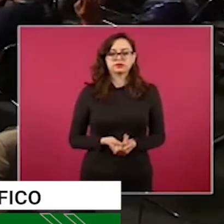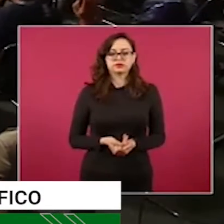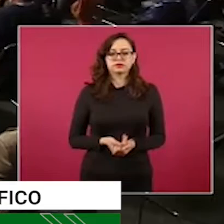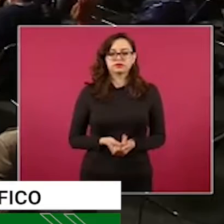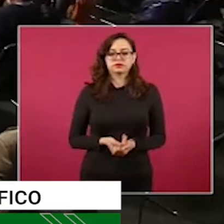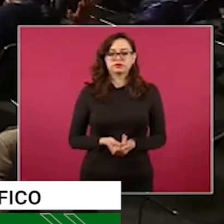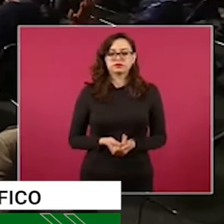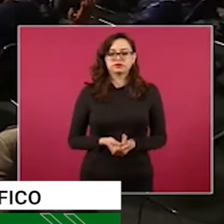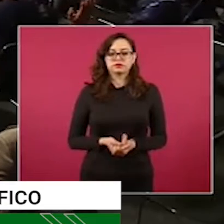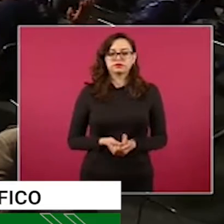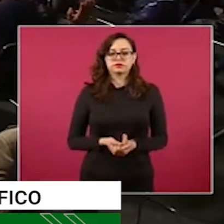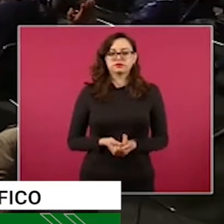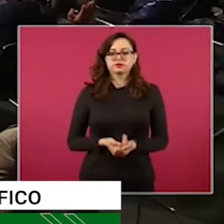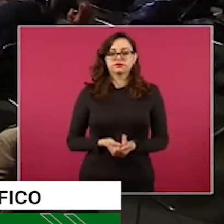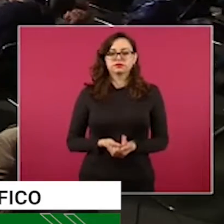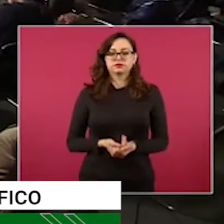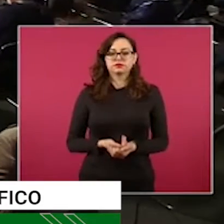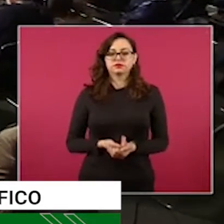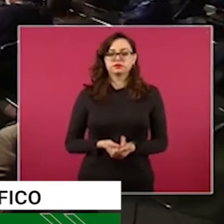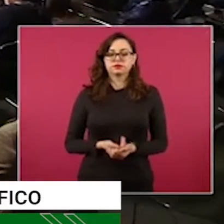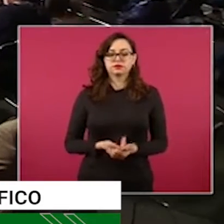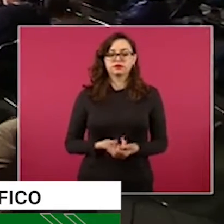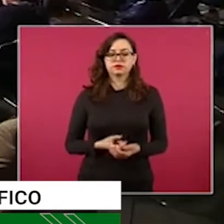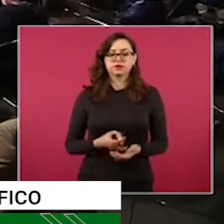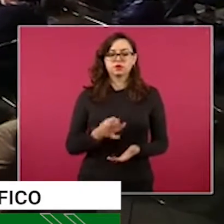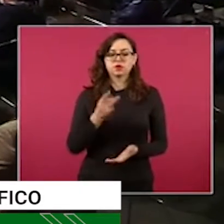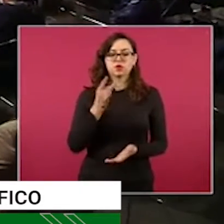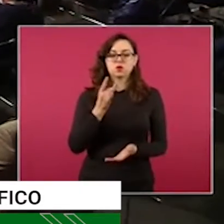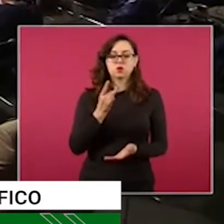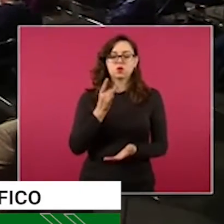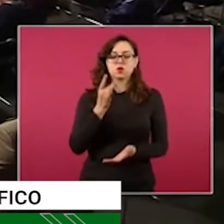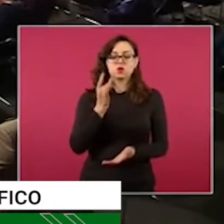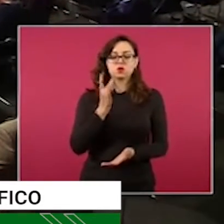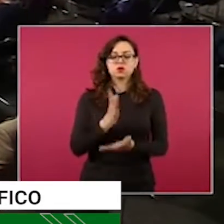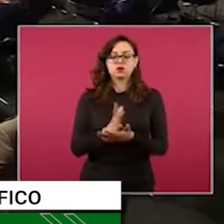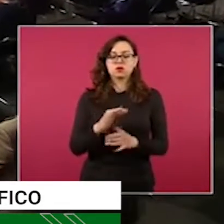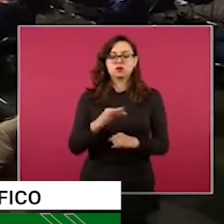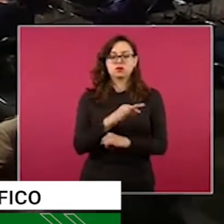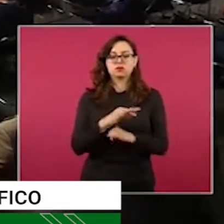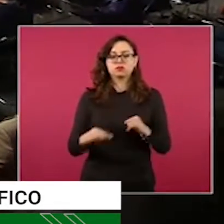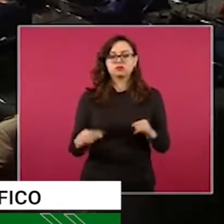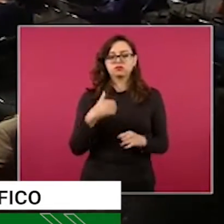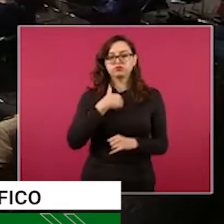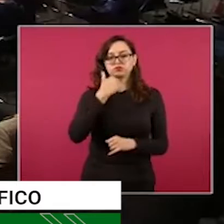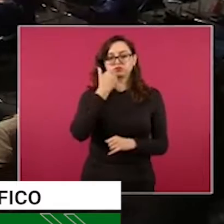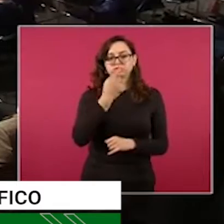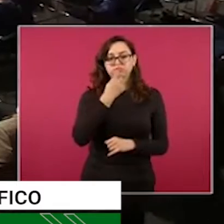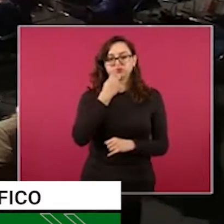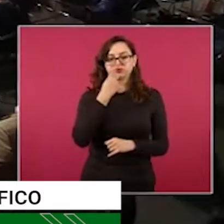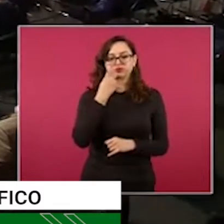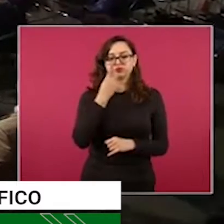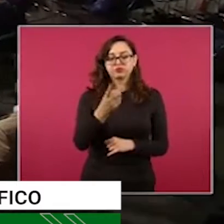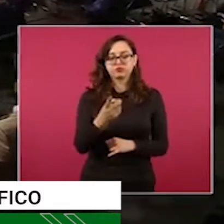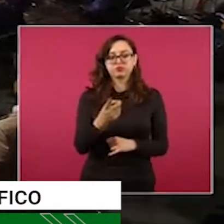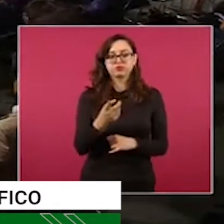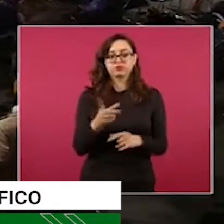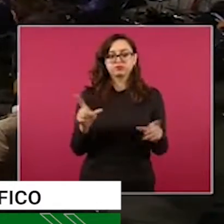este viernes y dio a conocer que en el diálogo de alto nivel en Washington, México y Estados Unidos se trazaron metas